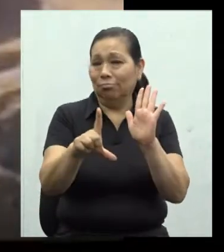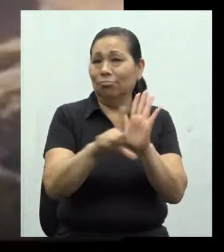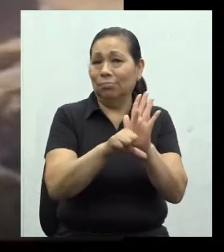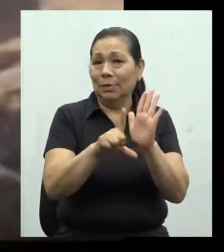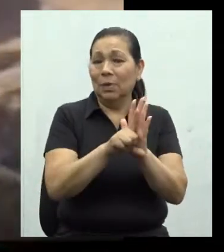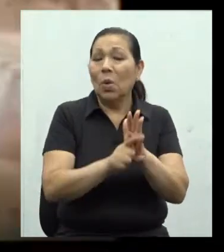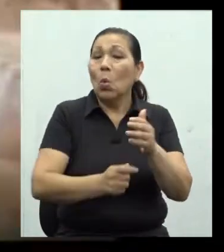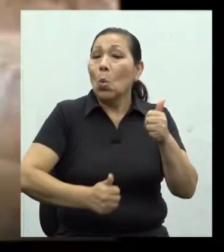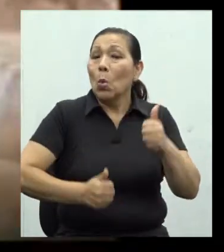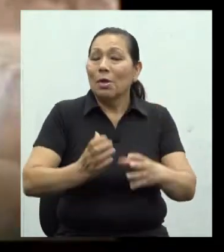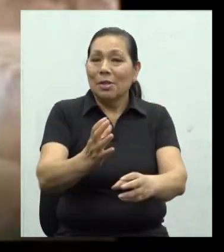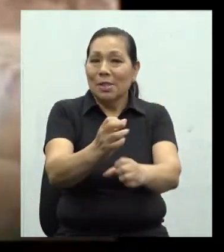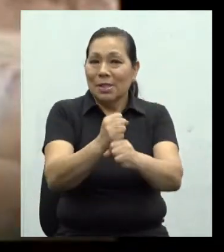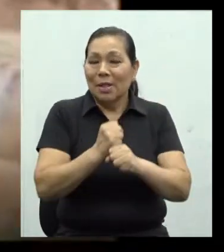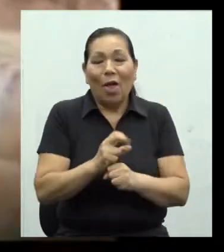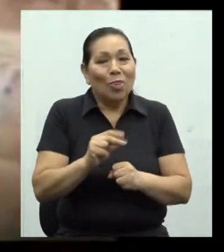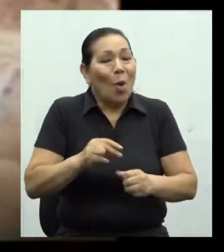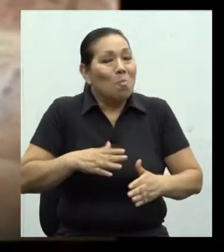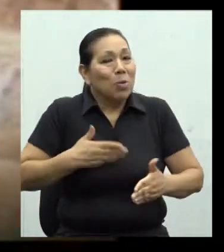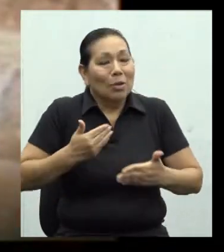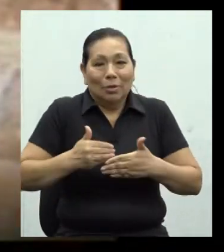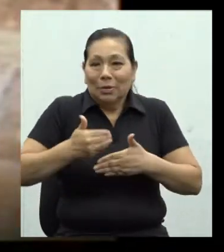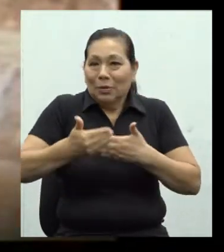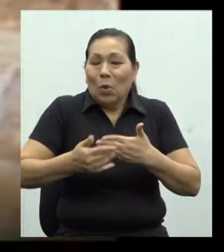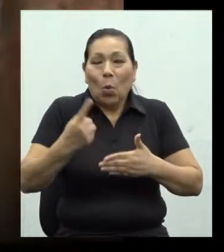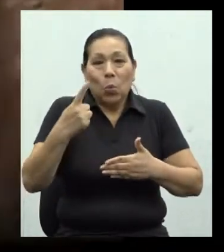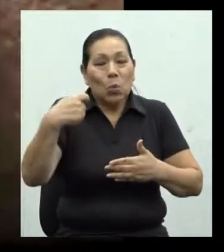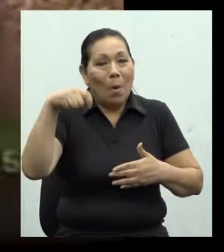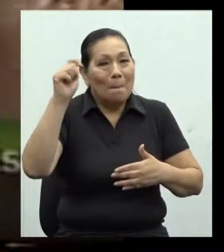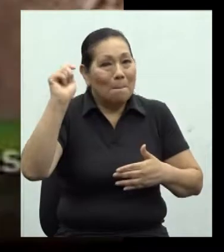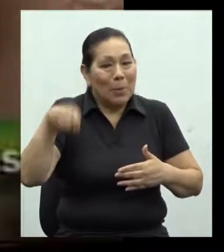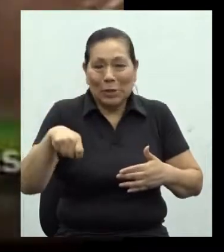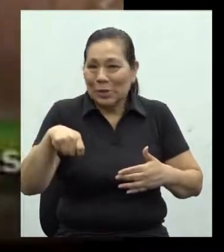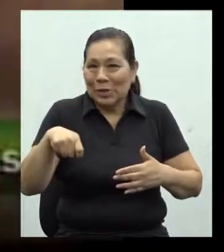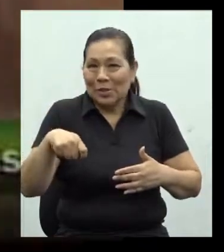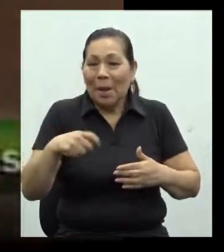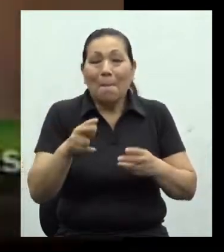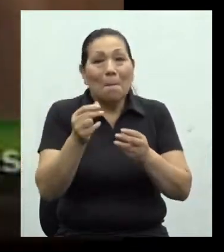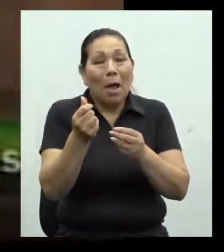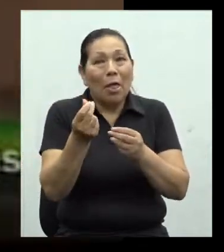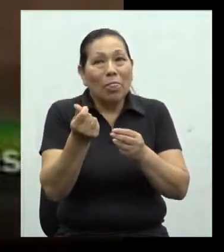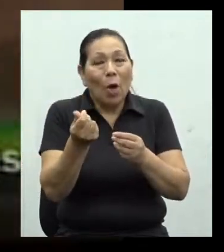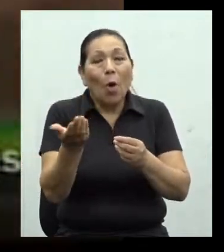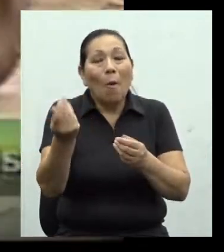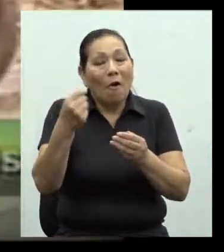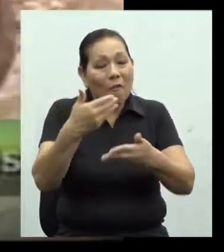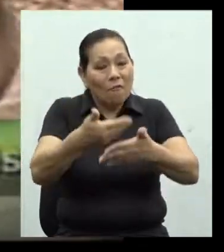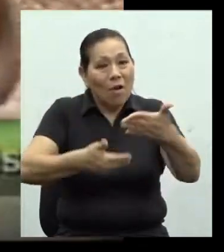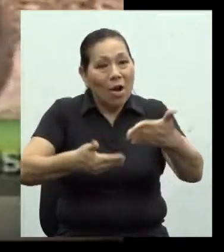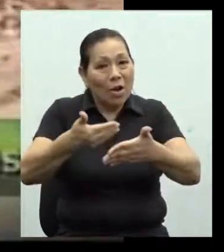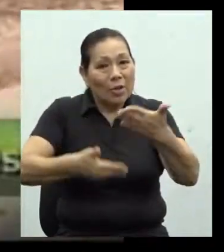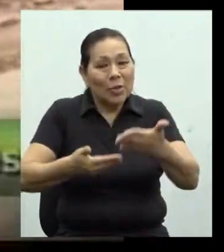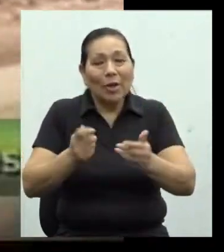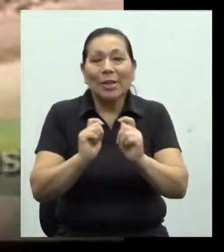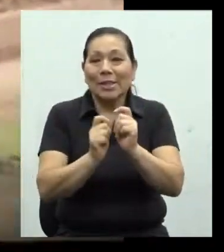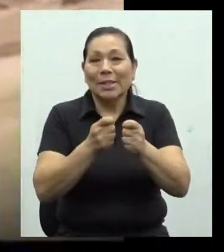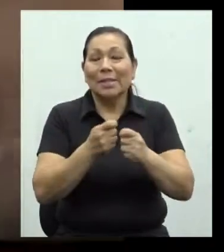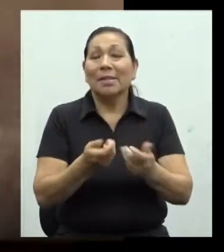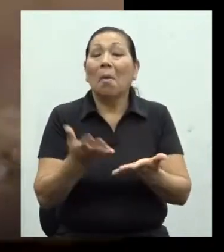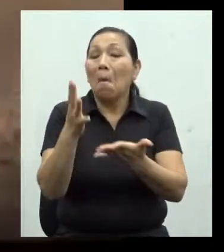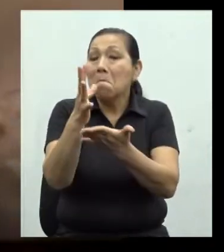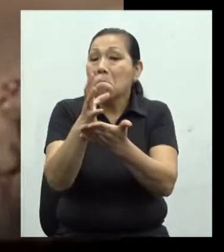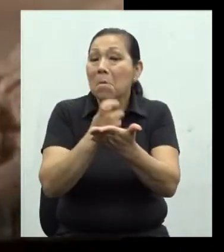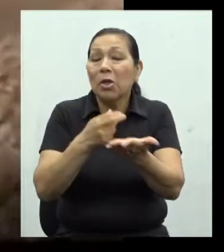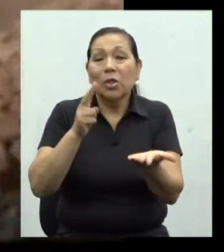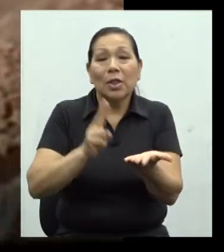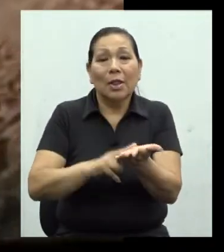y en la cual se sostiene que no puede exceder el 1% del valor de la facturación anual de las empresas, deducida